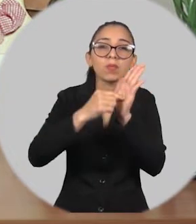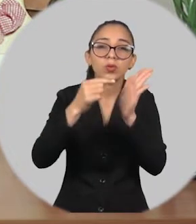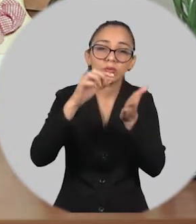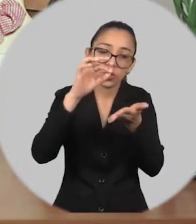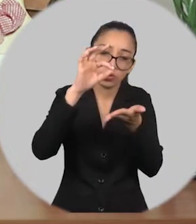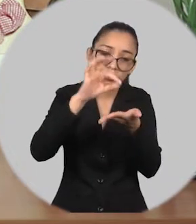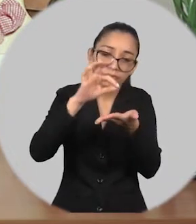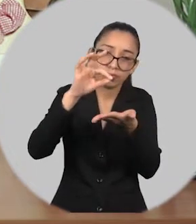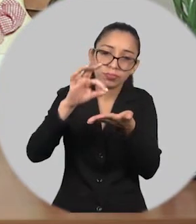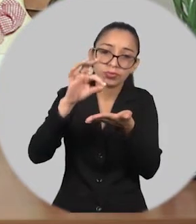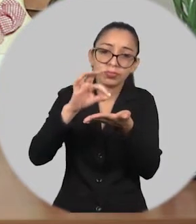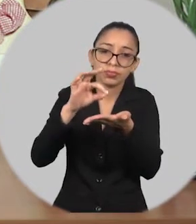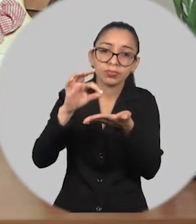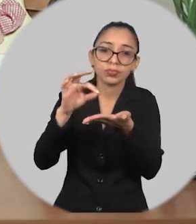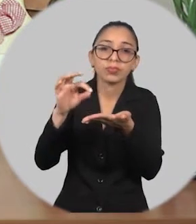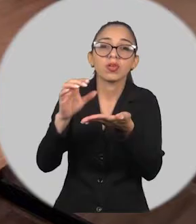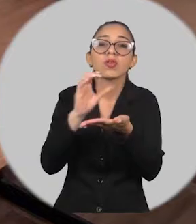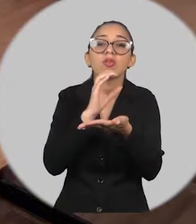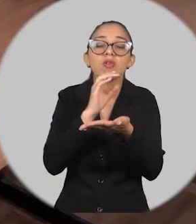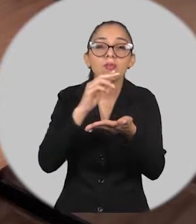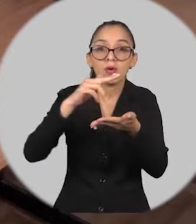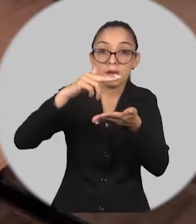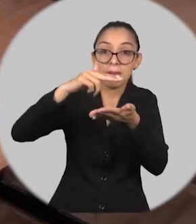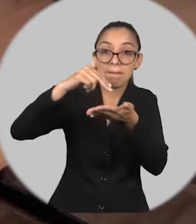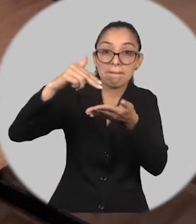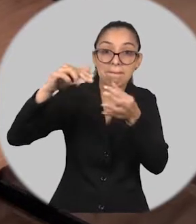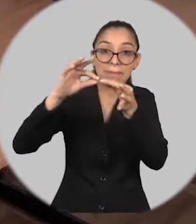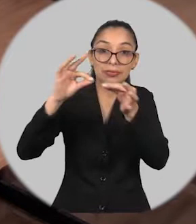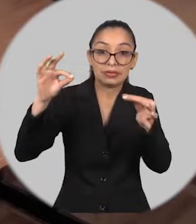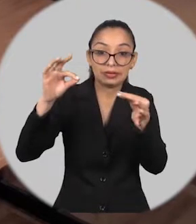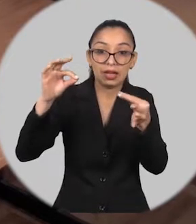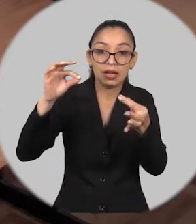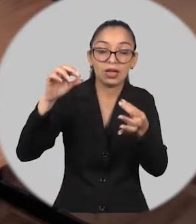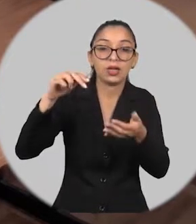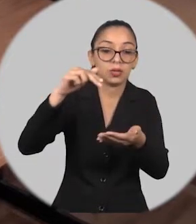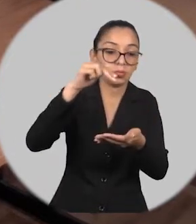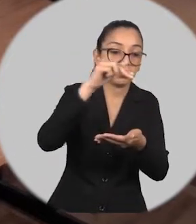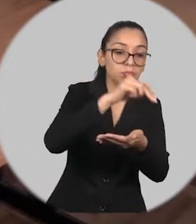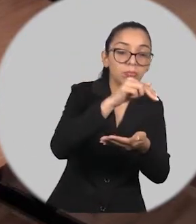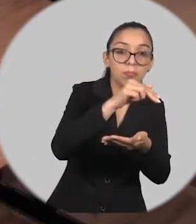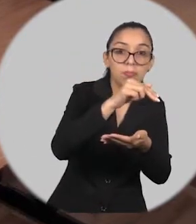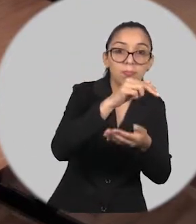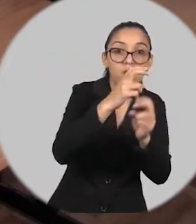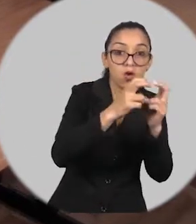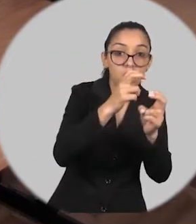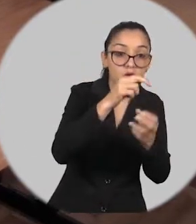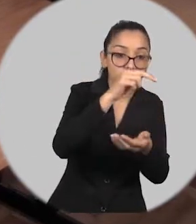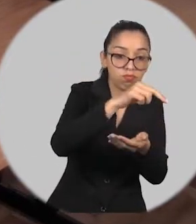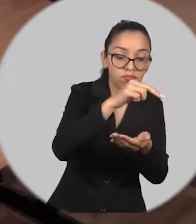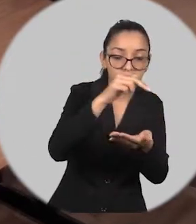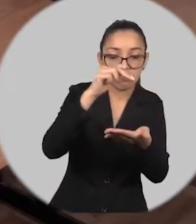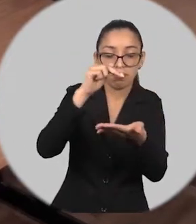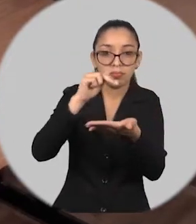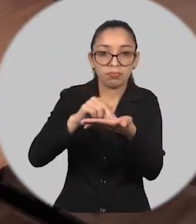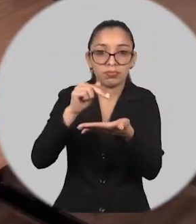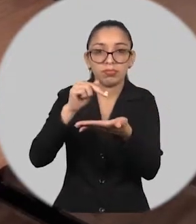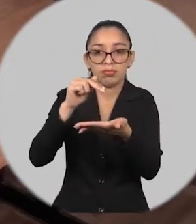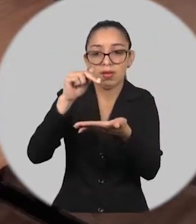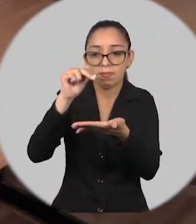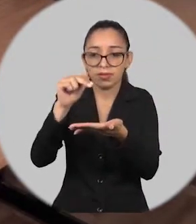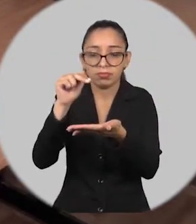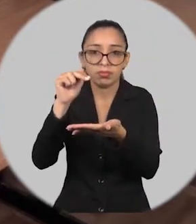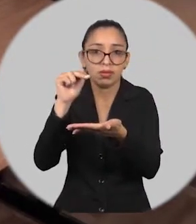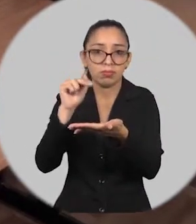con la cola del pincel cargamos la pintura y descargamos en el